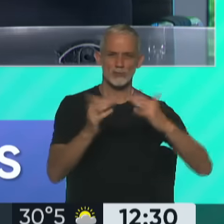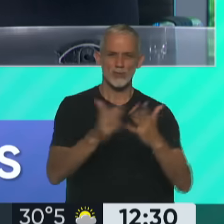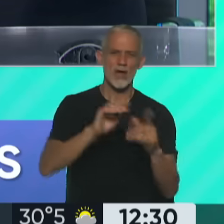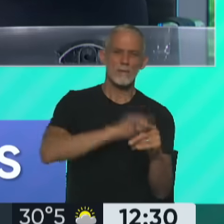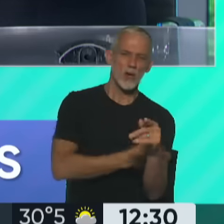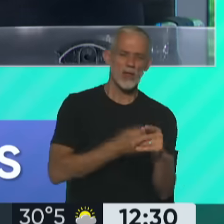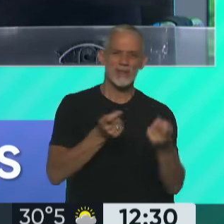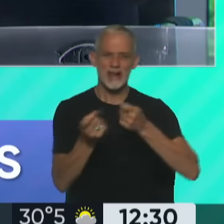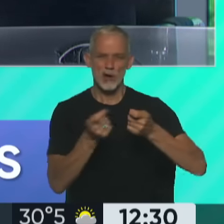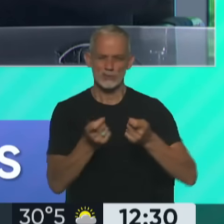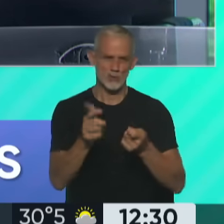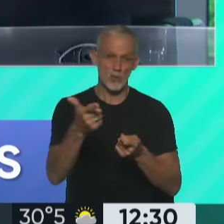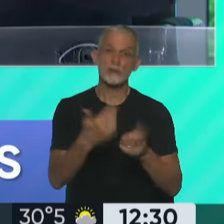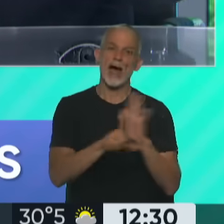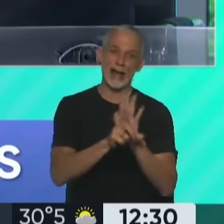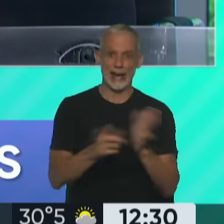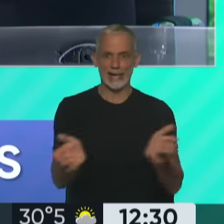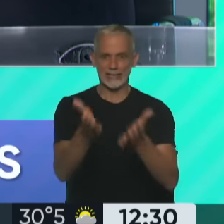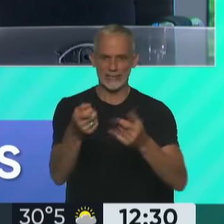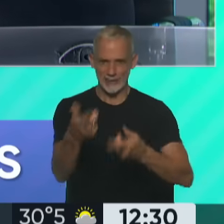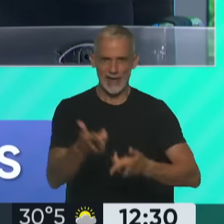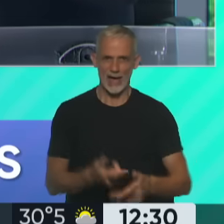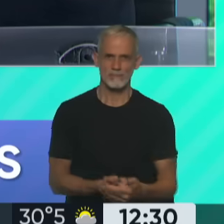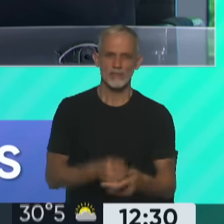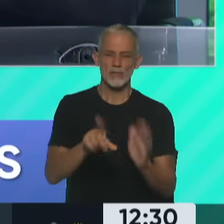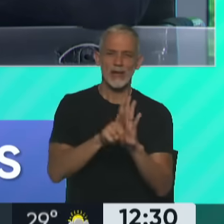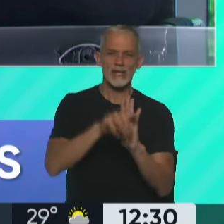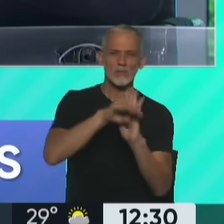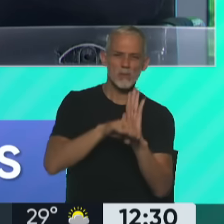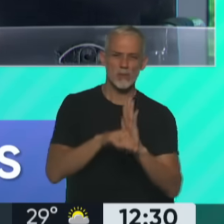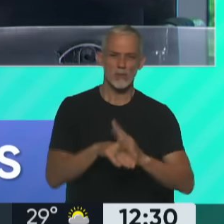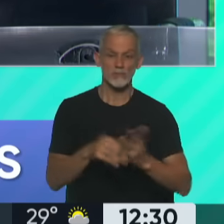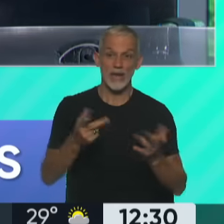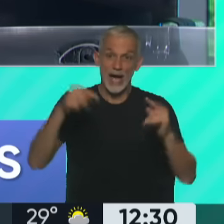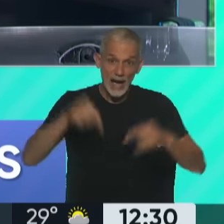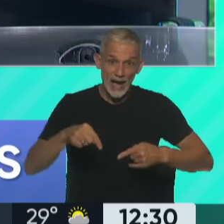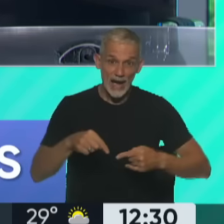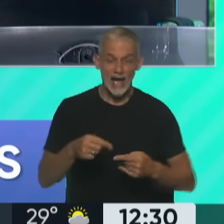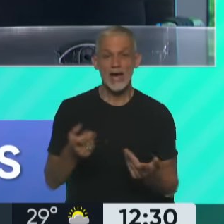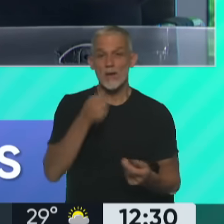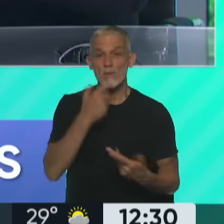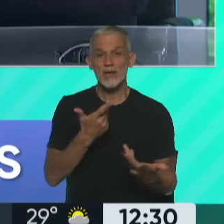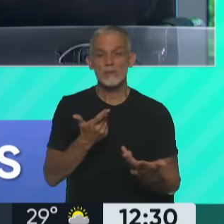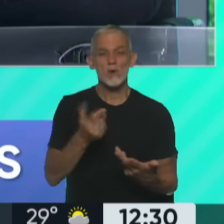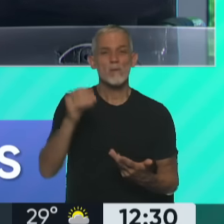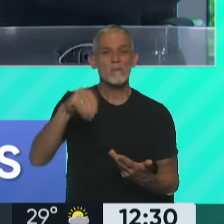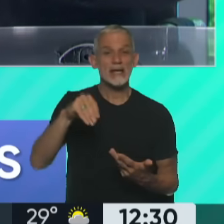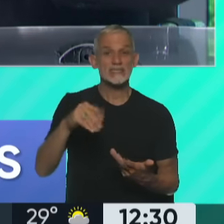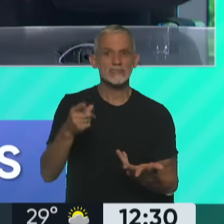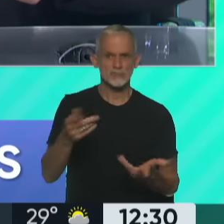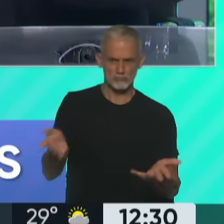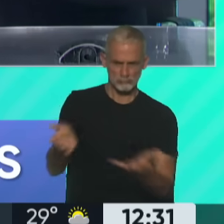poder de negociación de un lado y del otro. Por eso tiene que existir las leyes que lo regulan. Bueno. En este caso, además, te está